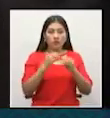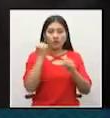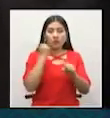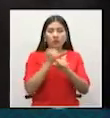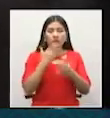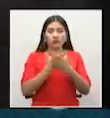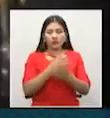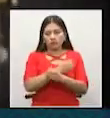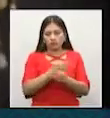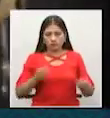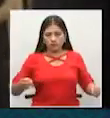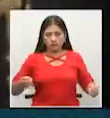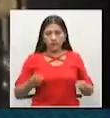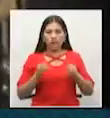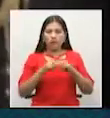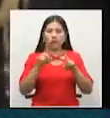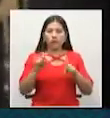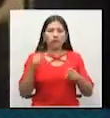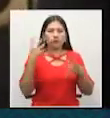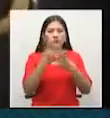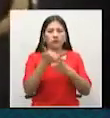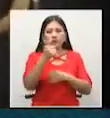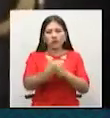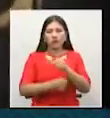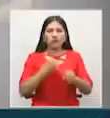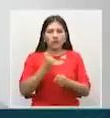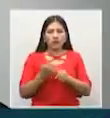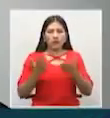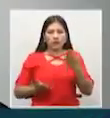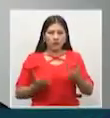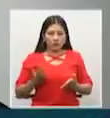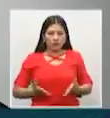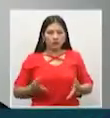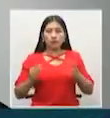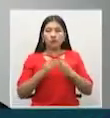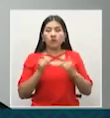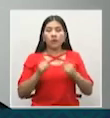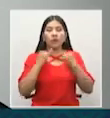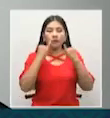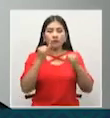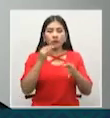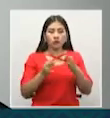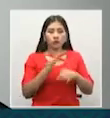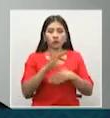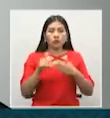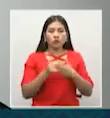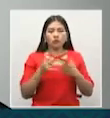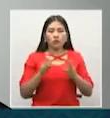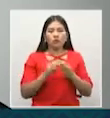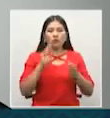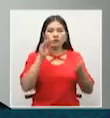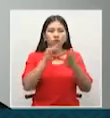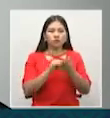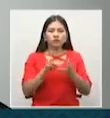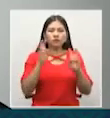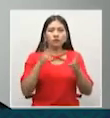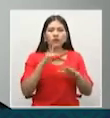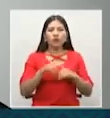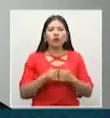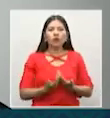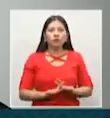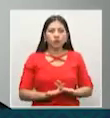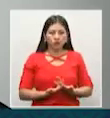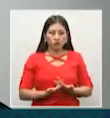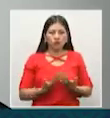deberes, cuya pena podría llegar a 10 años. Se ha reiniciado el juicio, objeto de que el tribunal, que en este caso es la sala